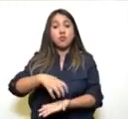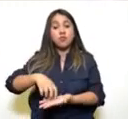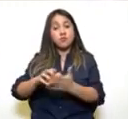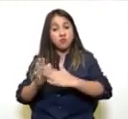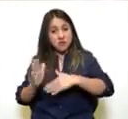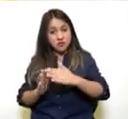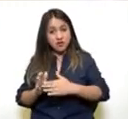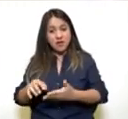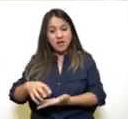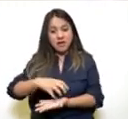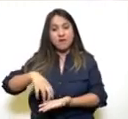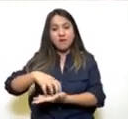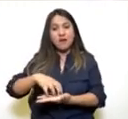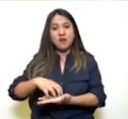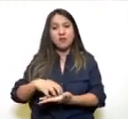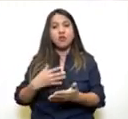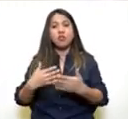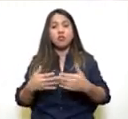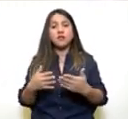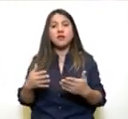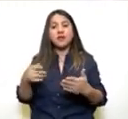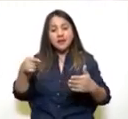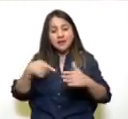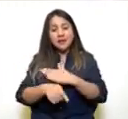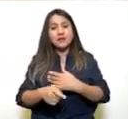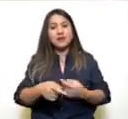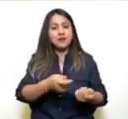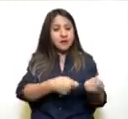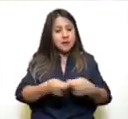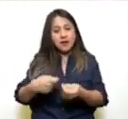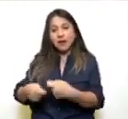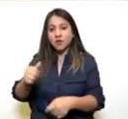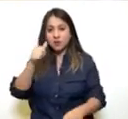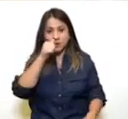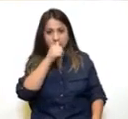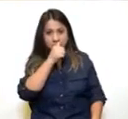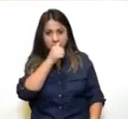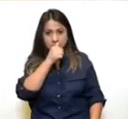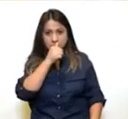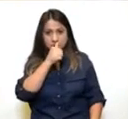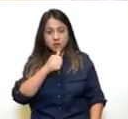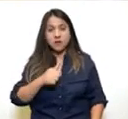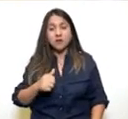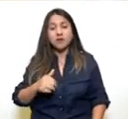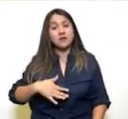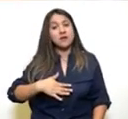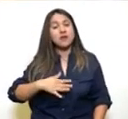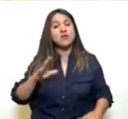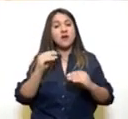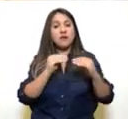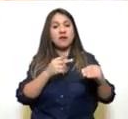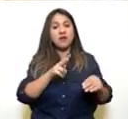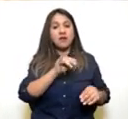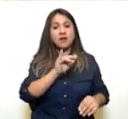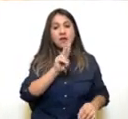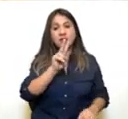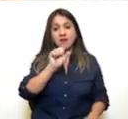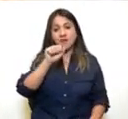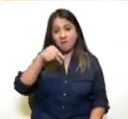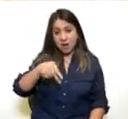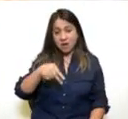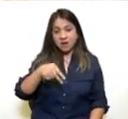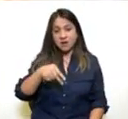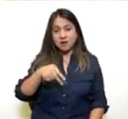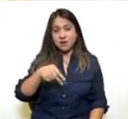estos barrios donde ha penetrado en el narcotráfico quiero hablar de iván poduje